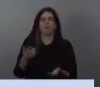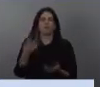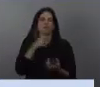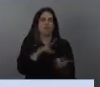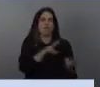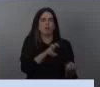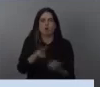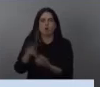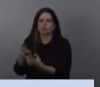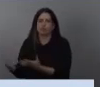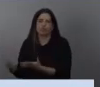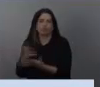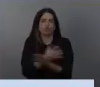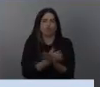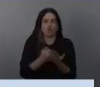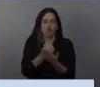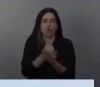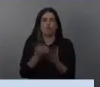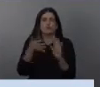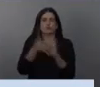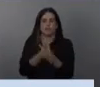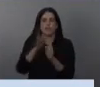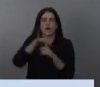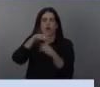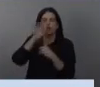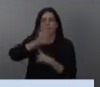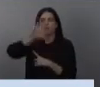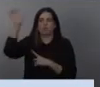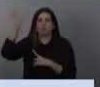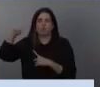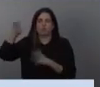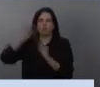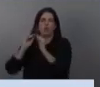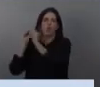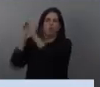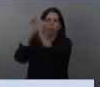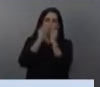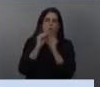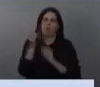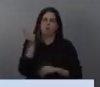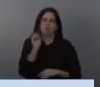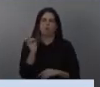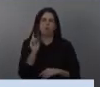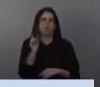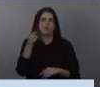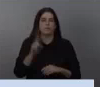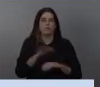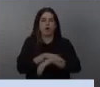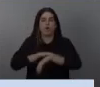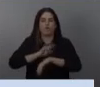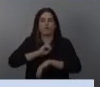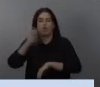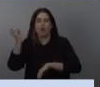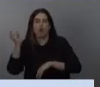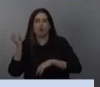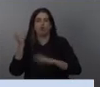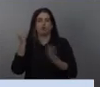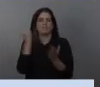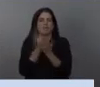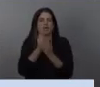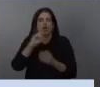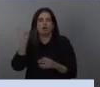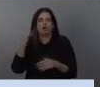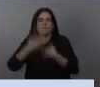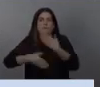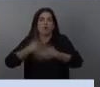anacrónicos en el contexto europeo en el que vivimos sino que también hay otros en gobiernos de distinto signo no solamente progresistas sino también